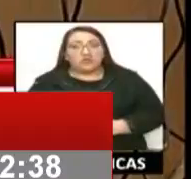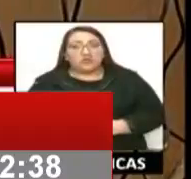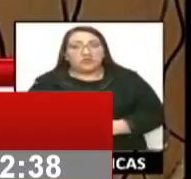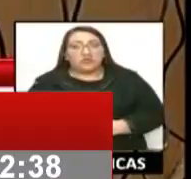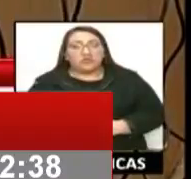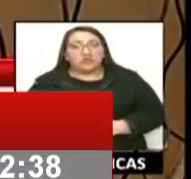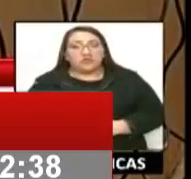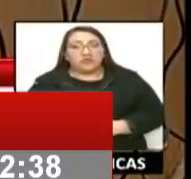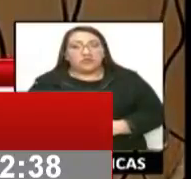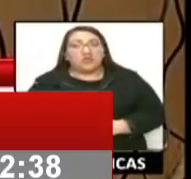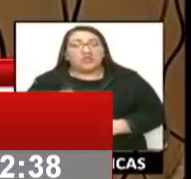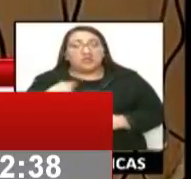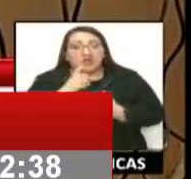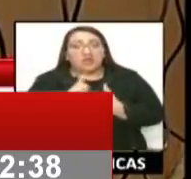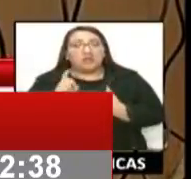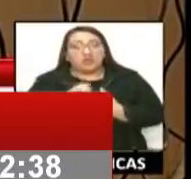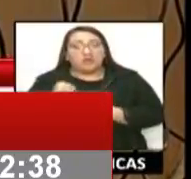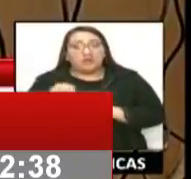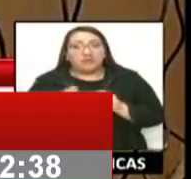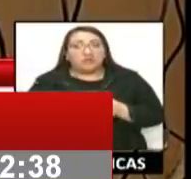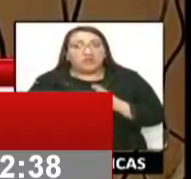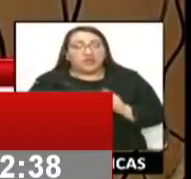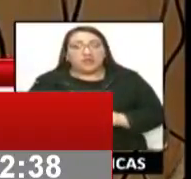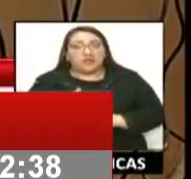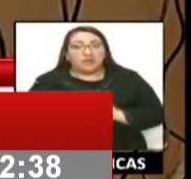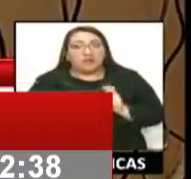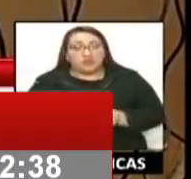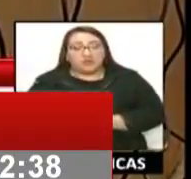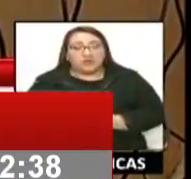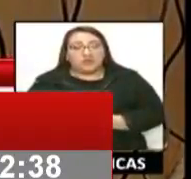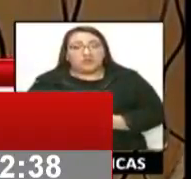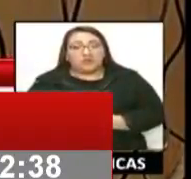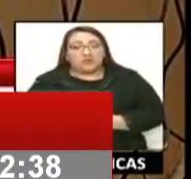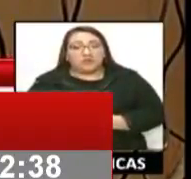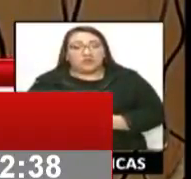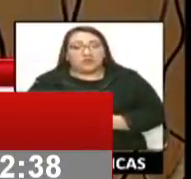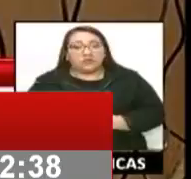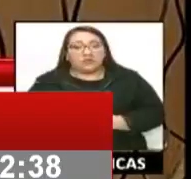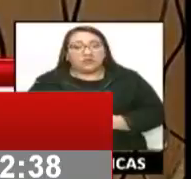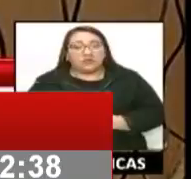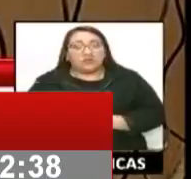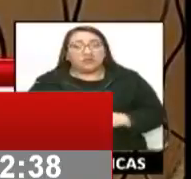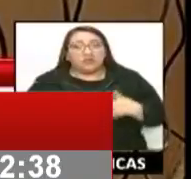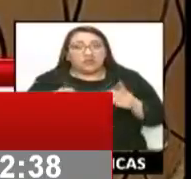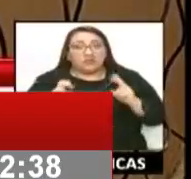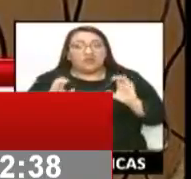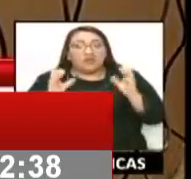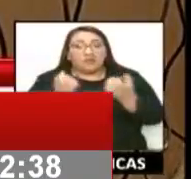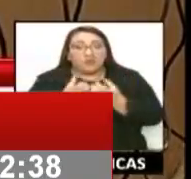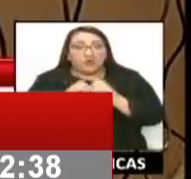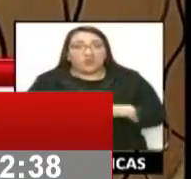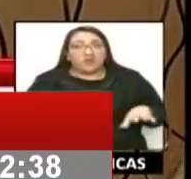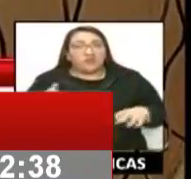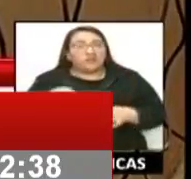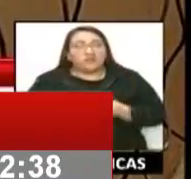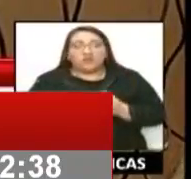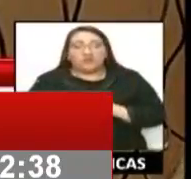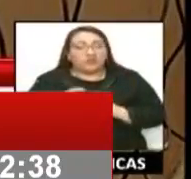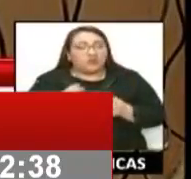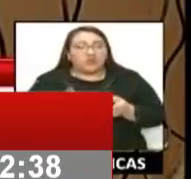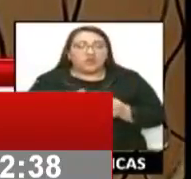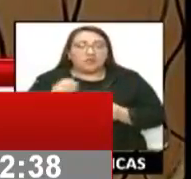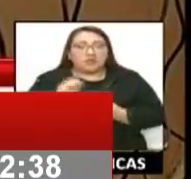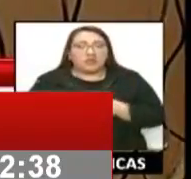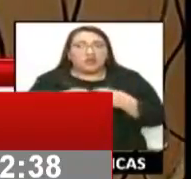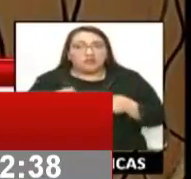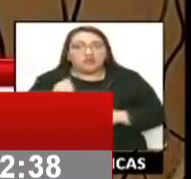una cláusula presupuestal para que le digamos a la ciudadanía que la posibilidad de la reforma bicameral no va a significar un incremento de los